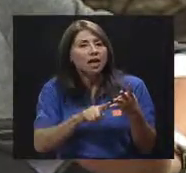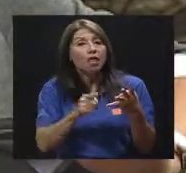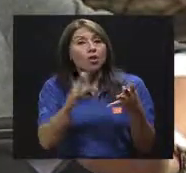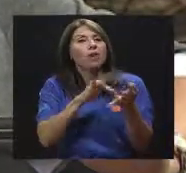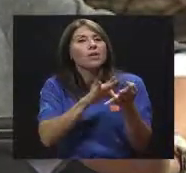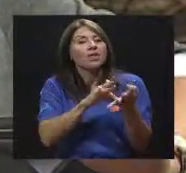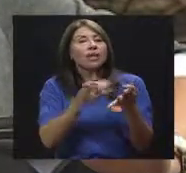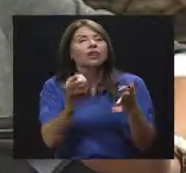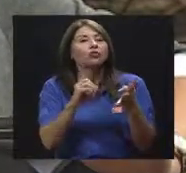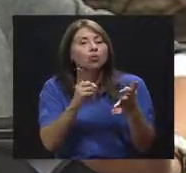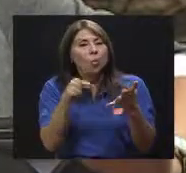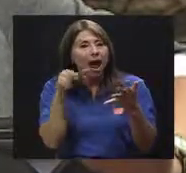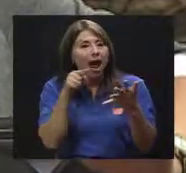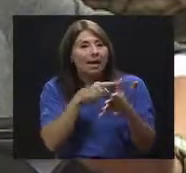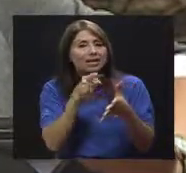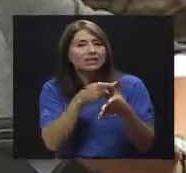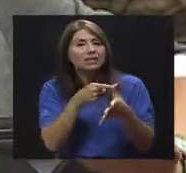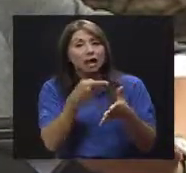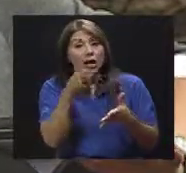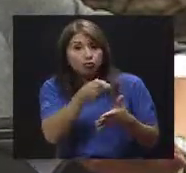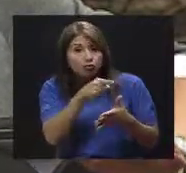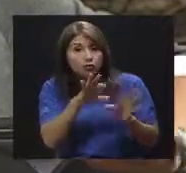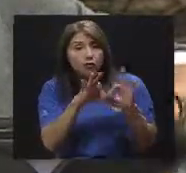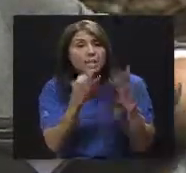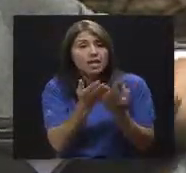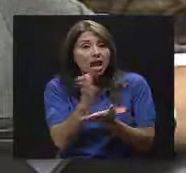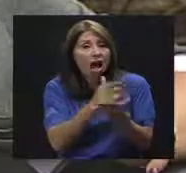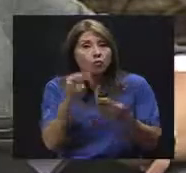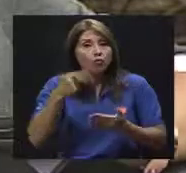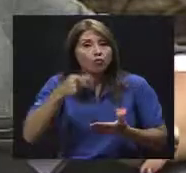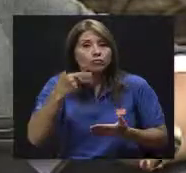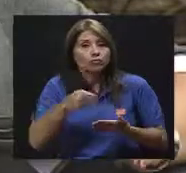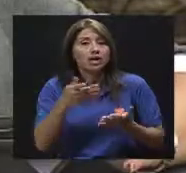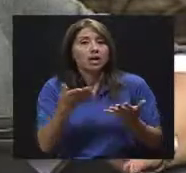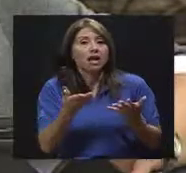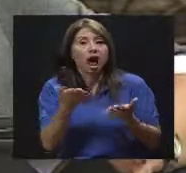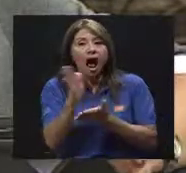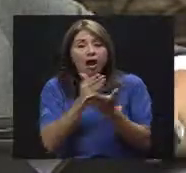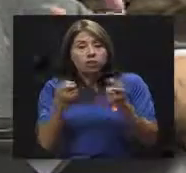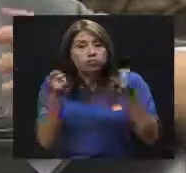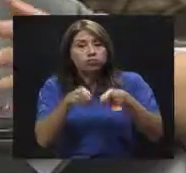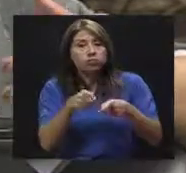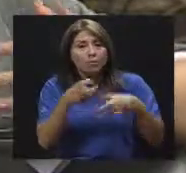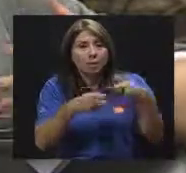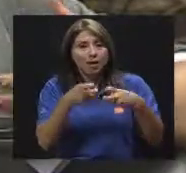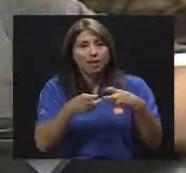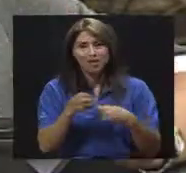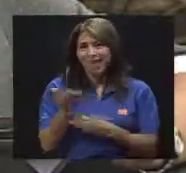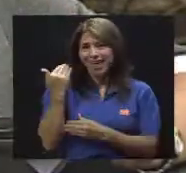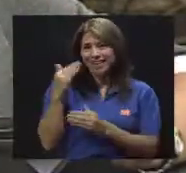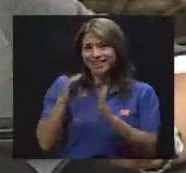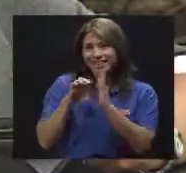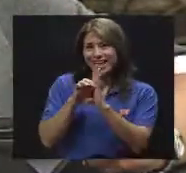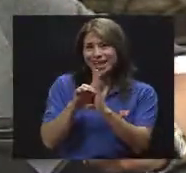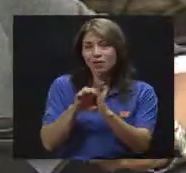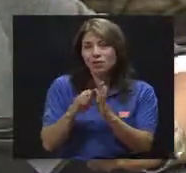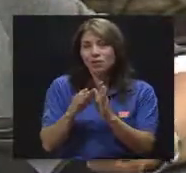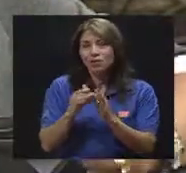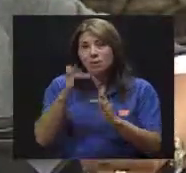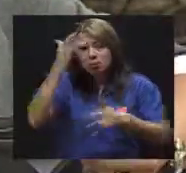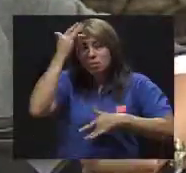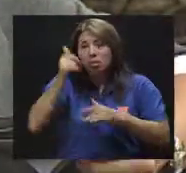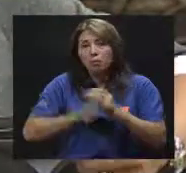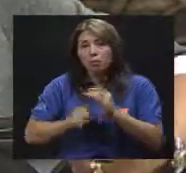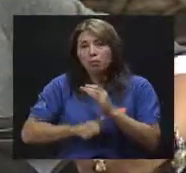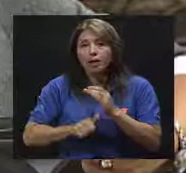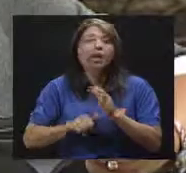medicamentos toma, si existe algún factor de riesgo en su familia o en la casa que haya producido ese problema. En el ejemplo que les acabo de poner de diarrea, qué